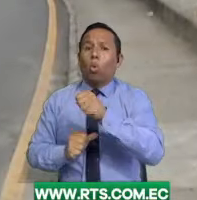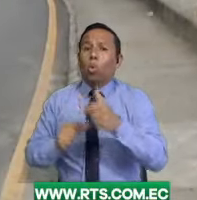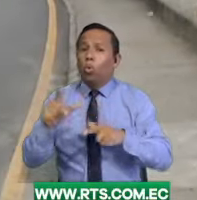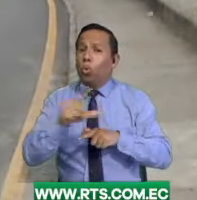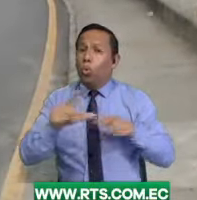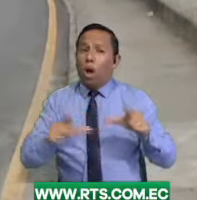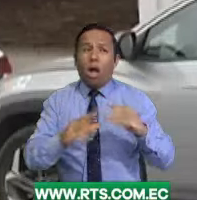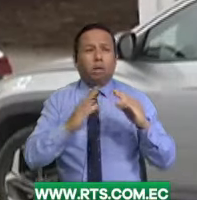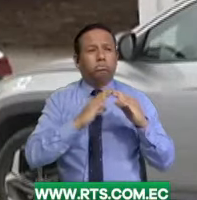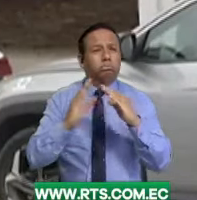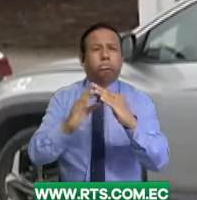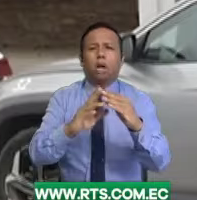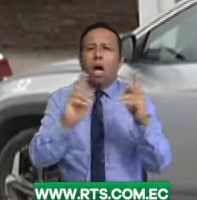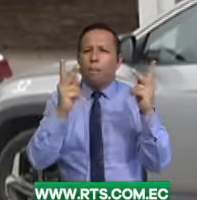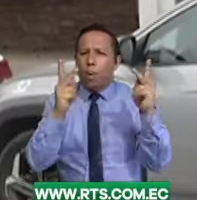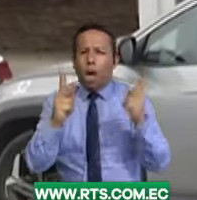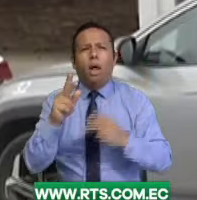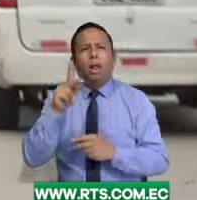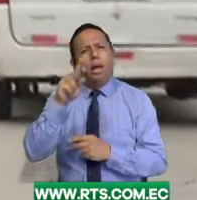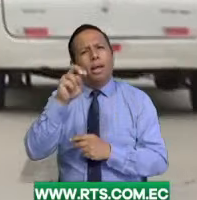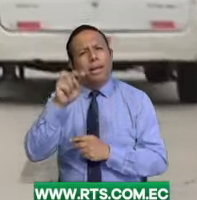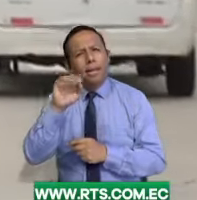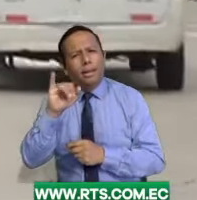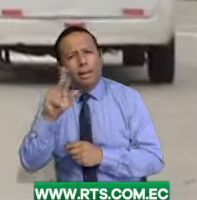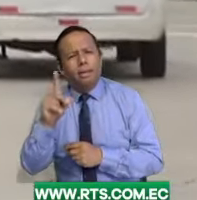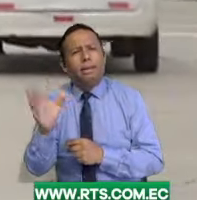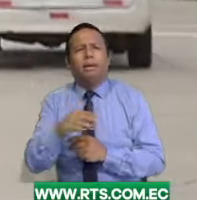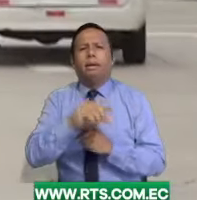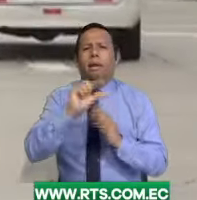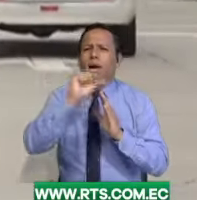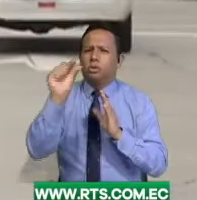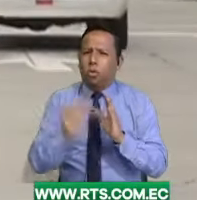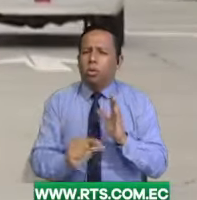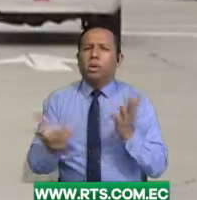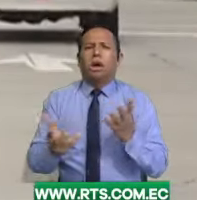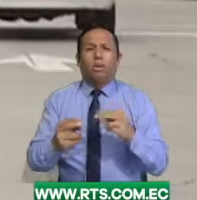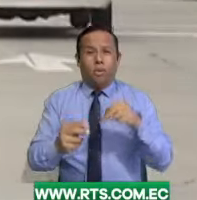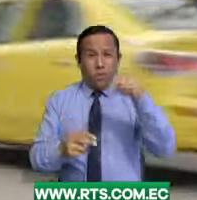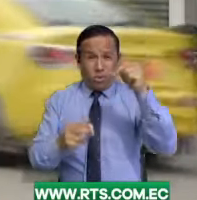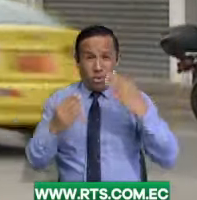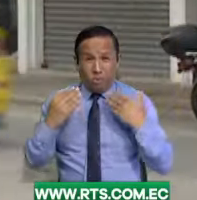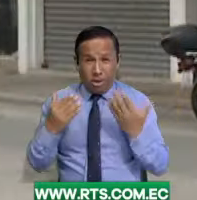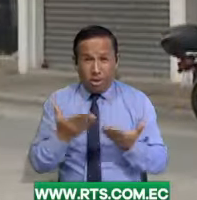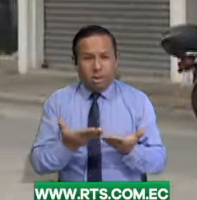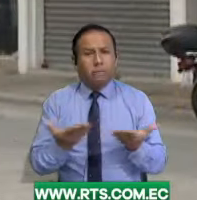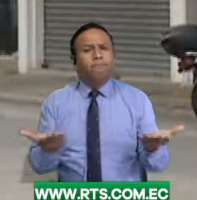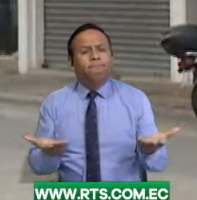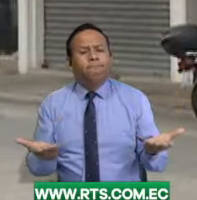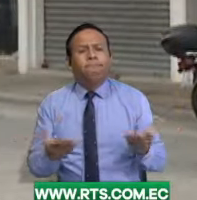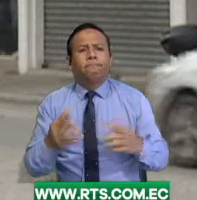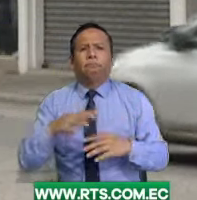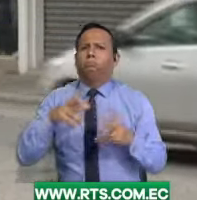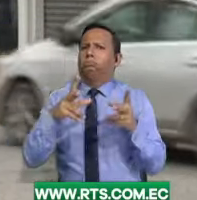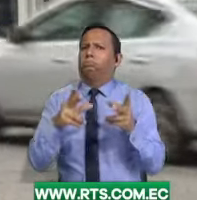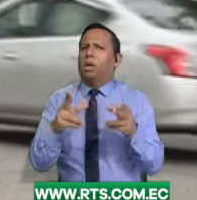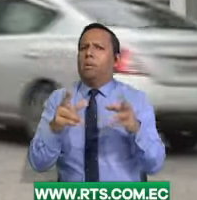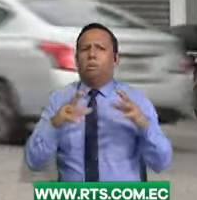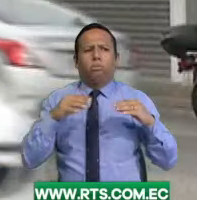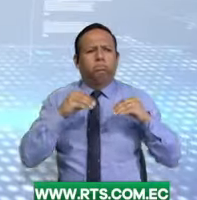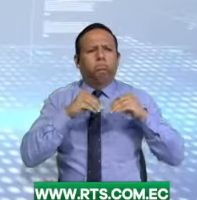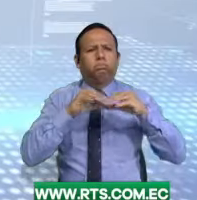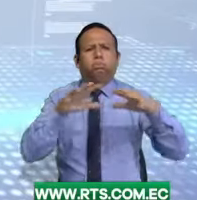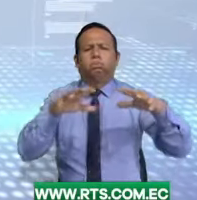La Alborada, Kennedy Norte y La Garzota, en el norte de la urbe, atravesaron la misma